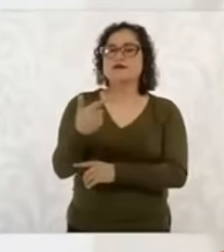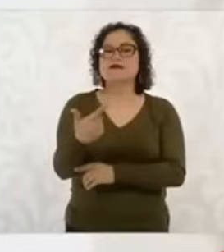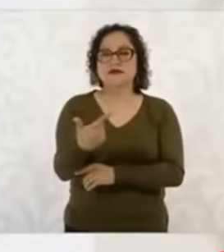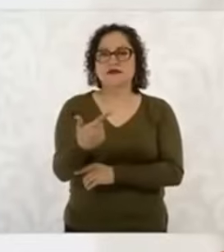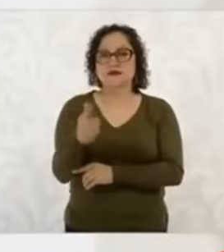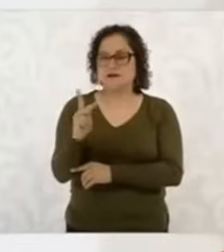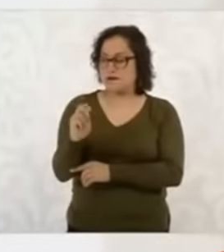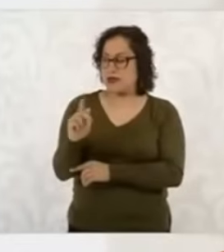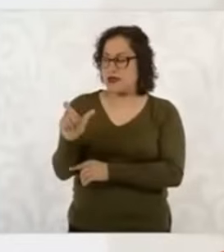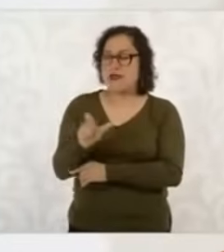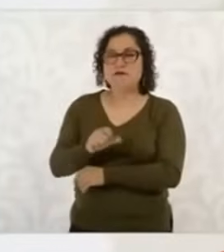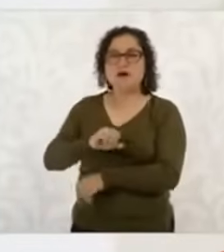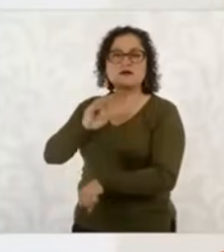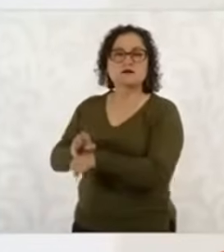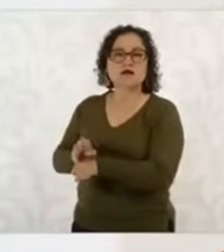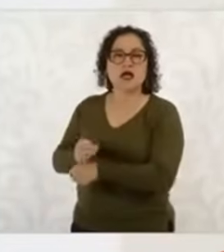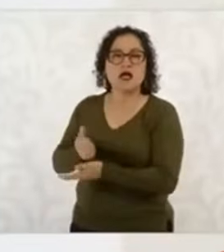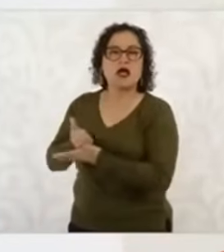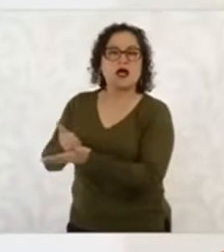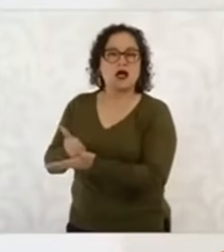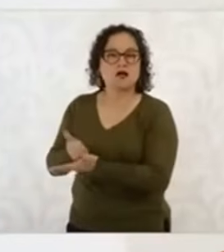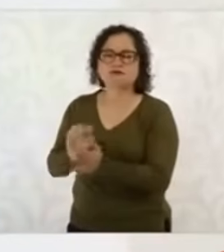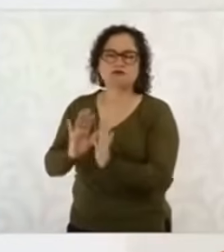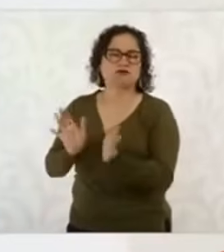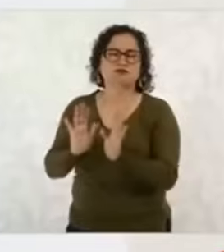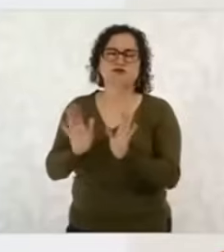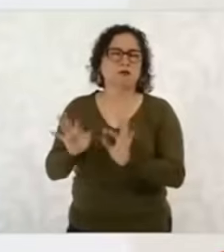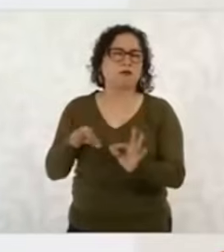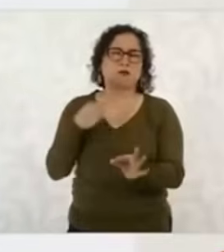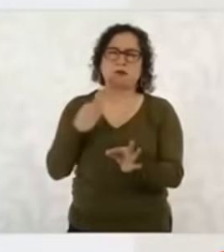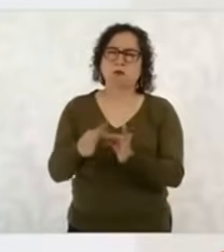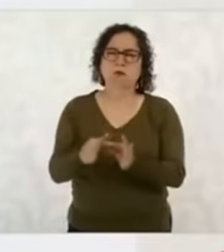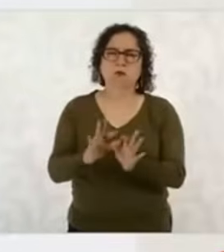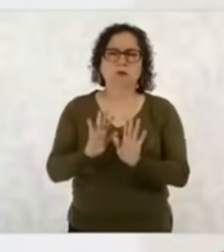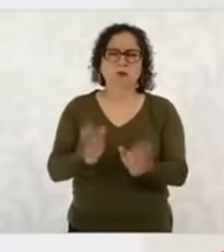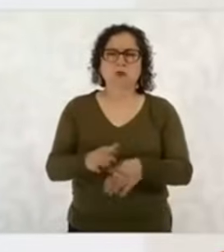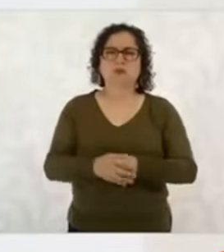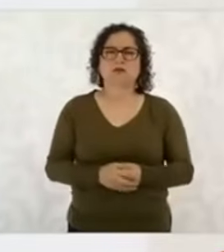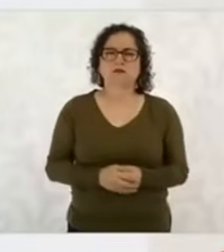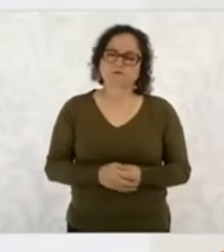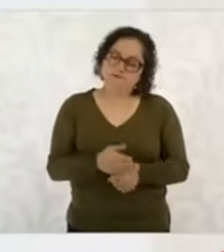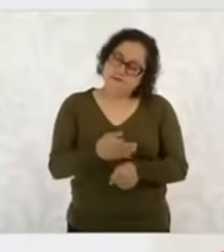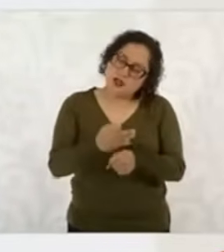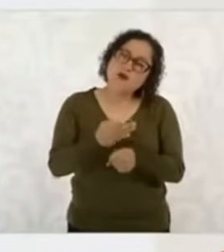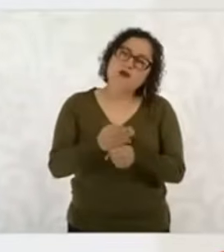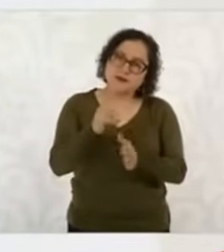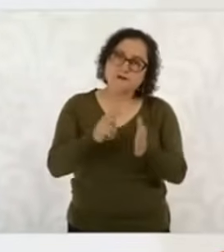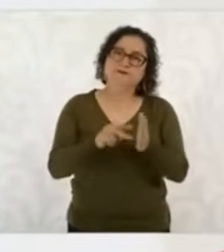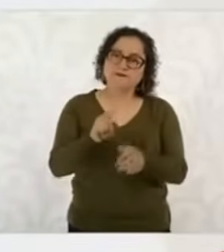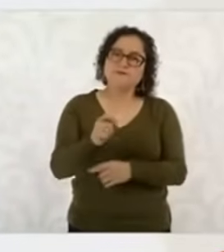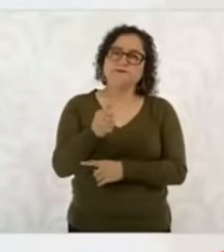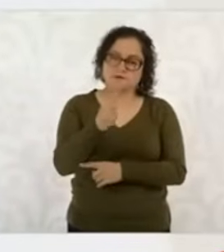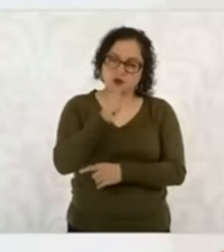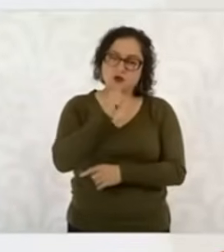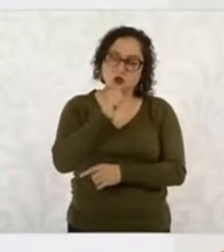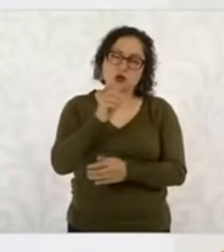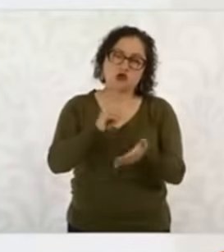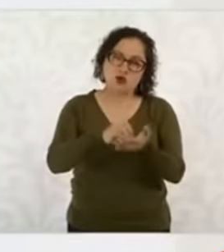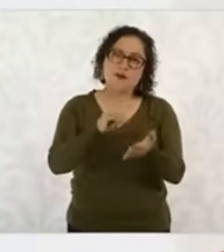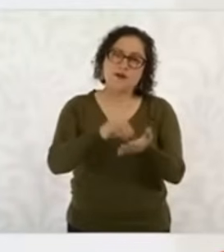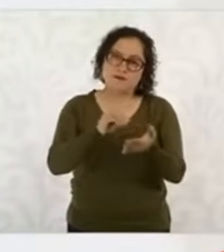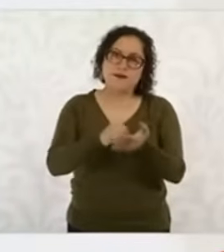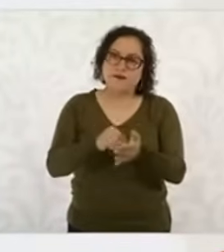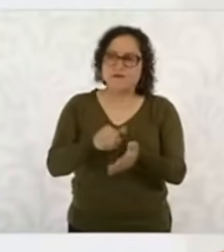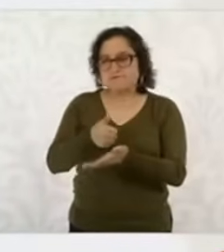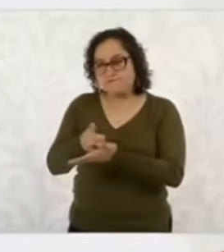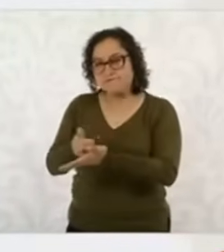el 26 todavía requiere un apoyo por la maldita deuda corrupta de Calderón y de Peña. Así